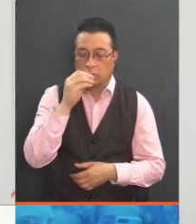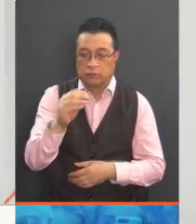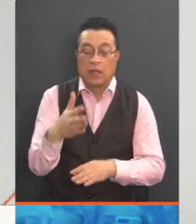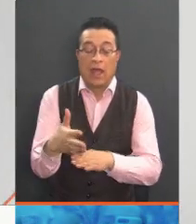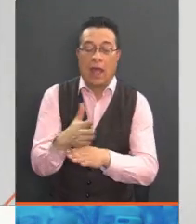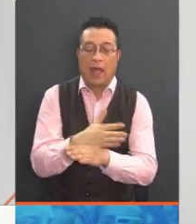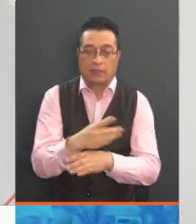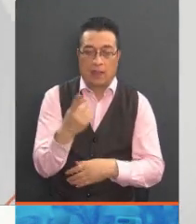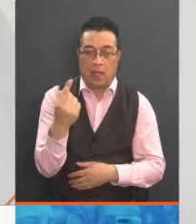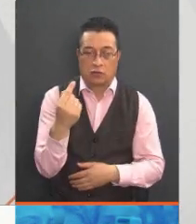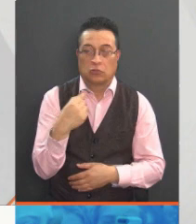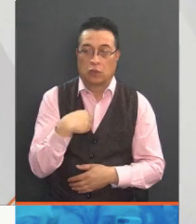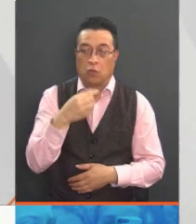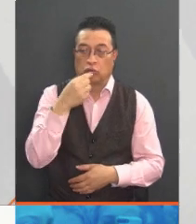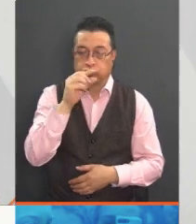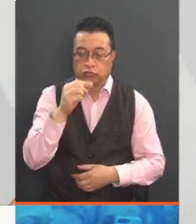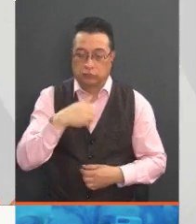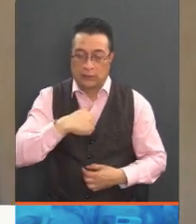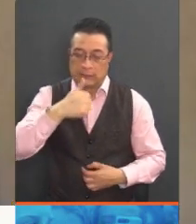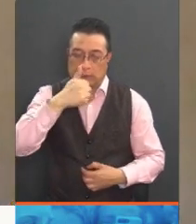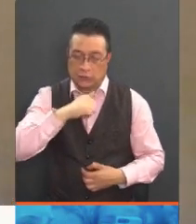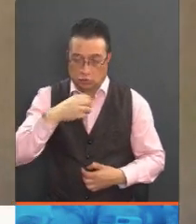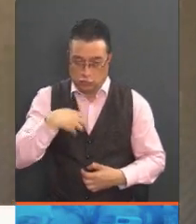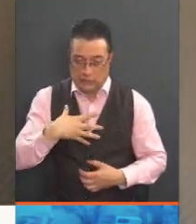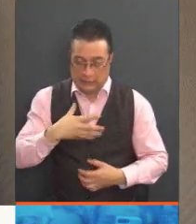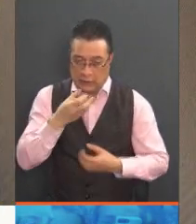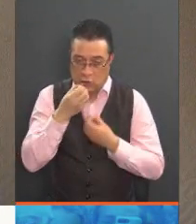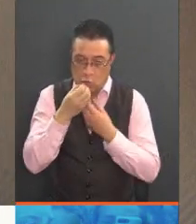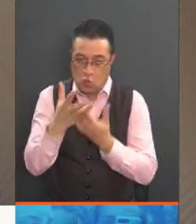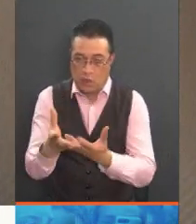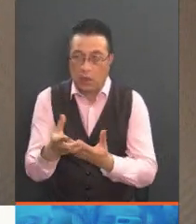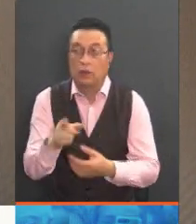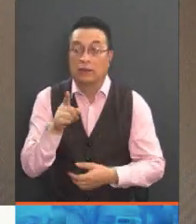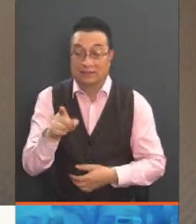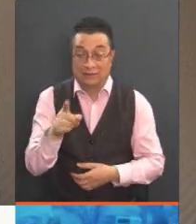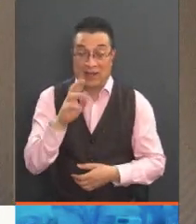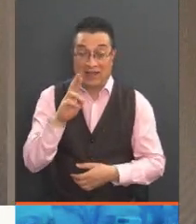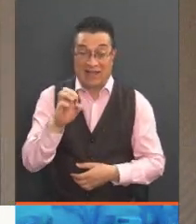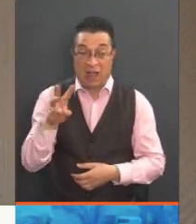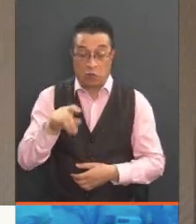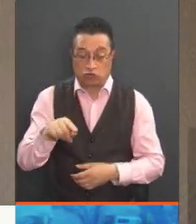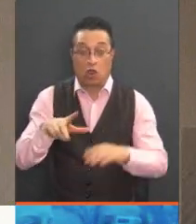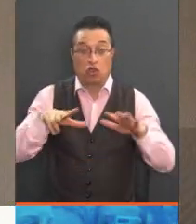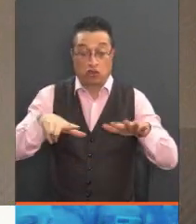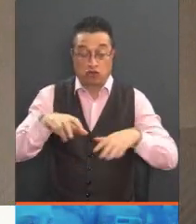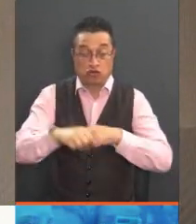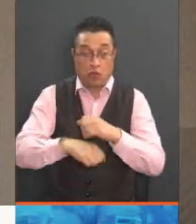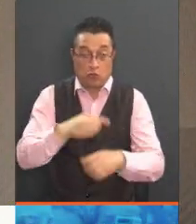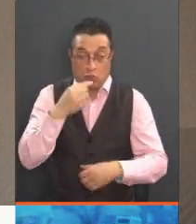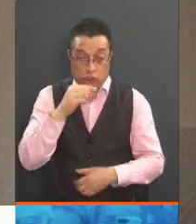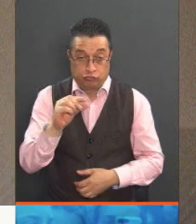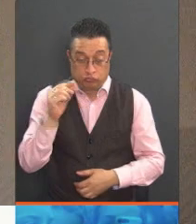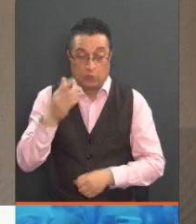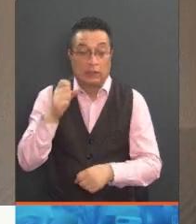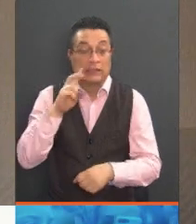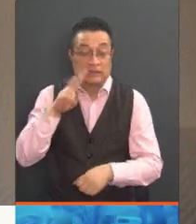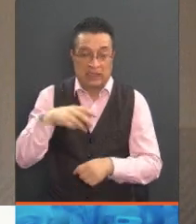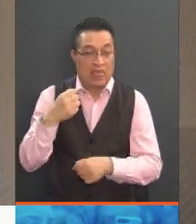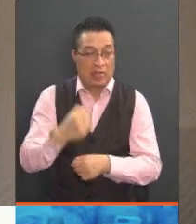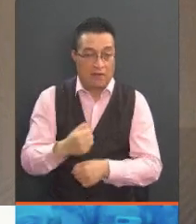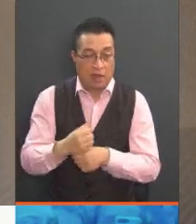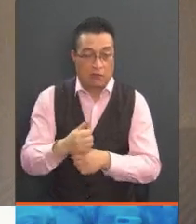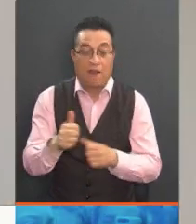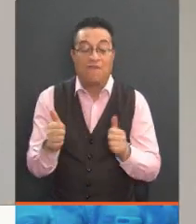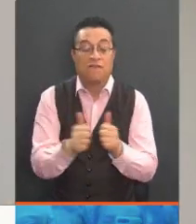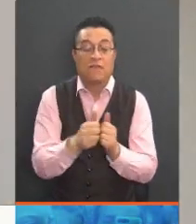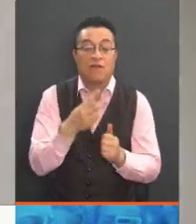11. Tengo un pequeño secreto que quiero contarte. Salvador Ramos recién había cumplido 18 años, estaba desempleado, vivía con sus